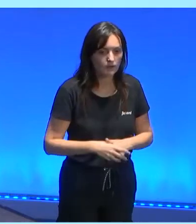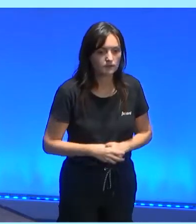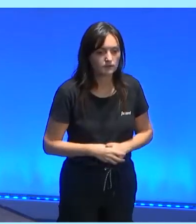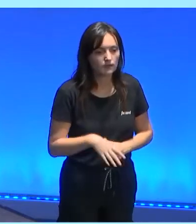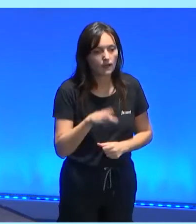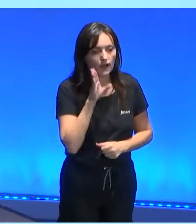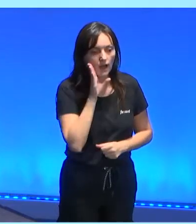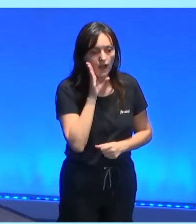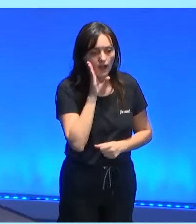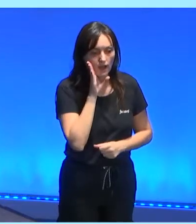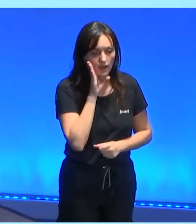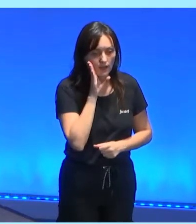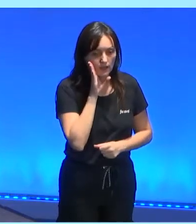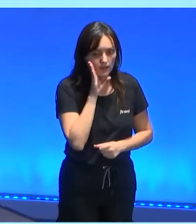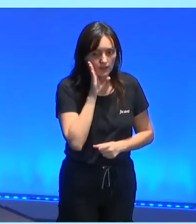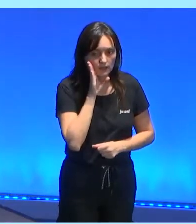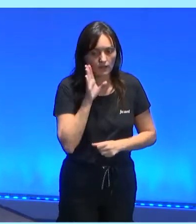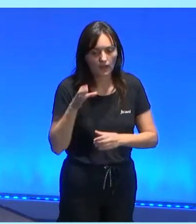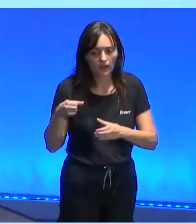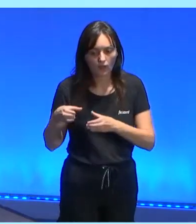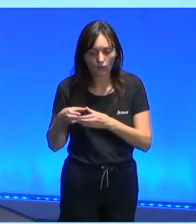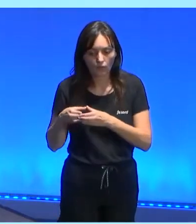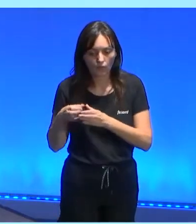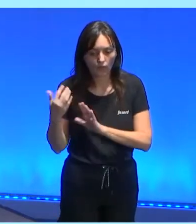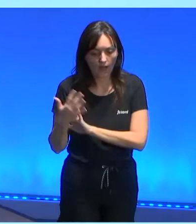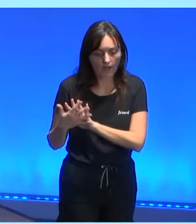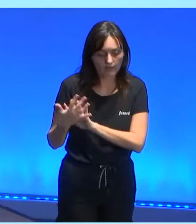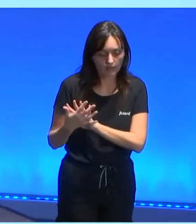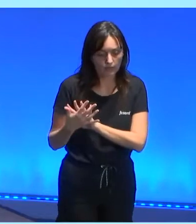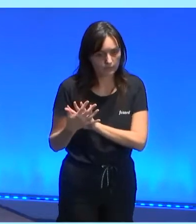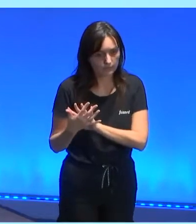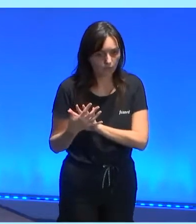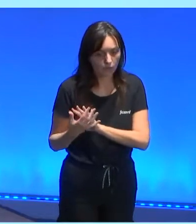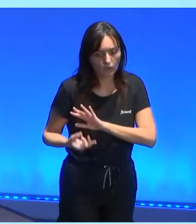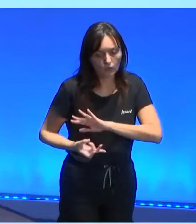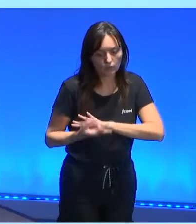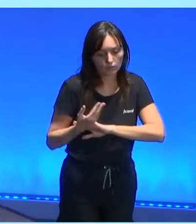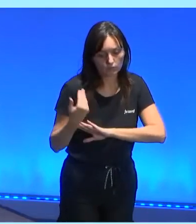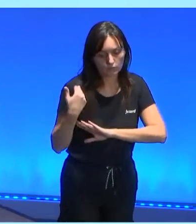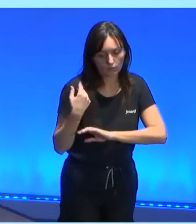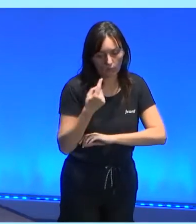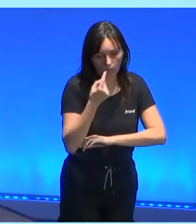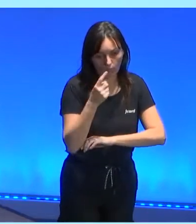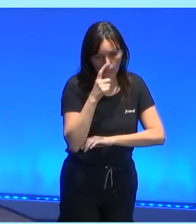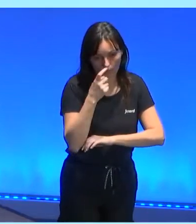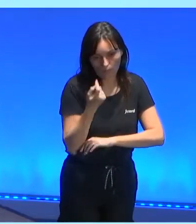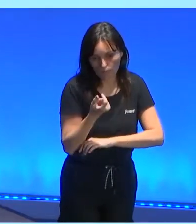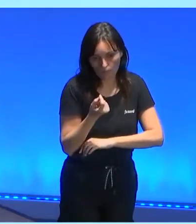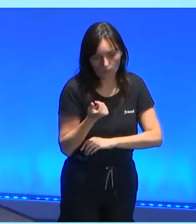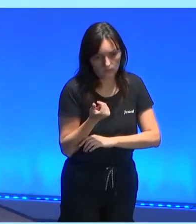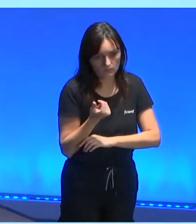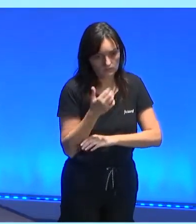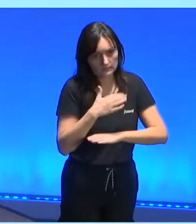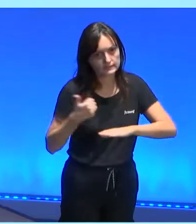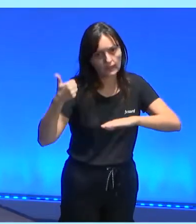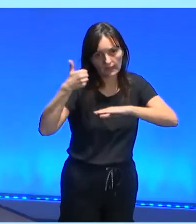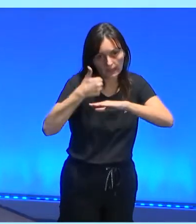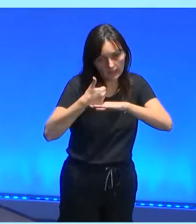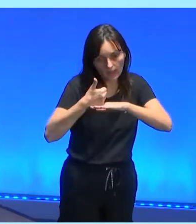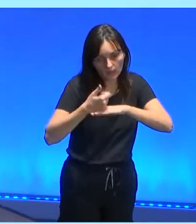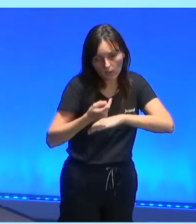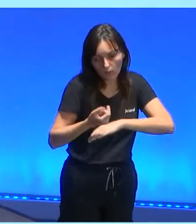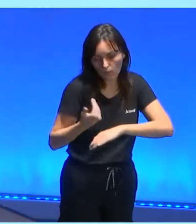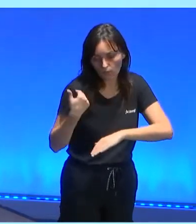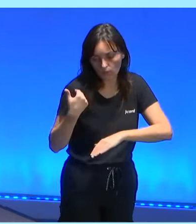comentaba antes a Tonucci y a su equipo, llevamos pocos años en conjunto. La Generalitat lleva